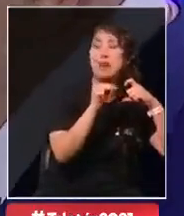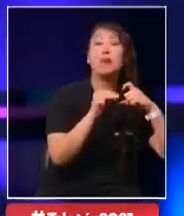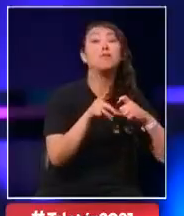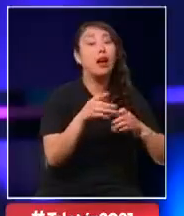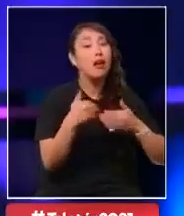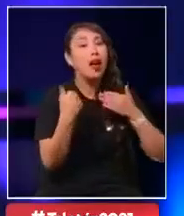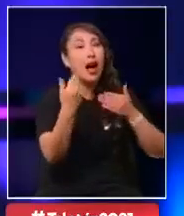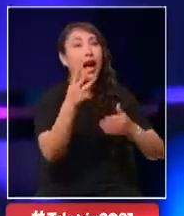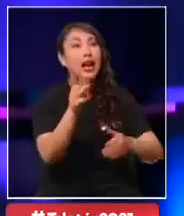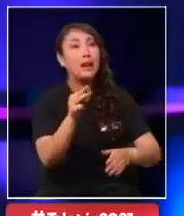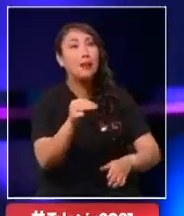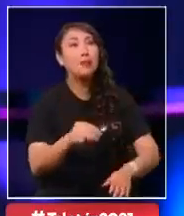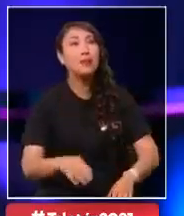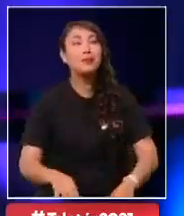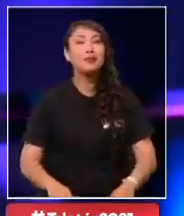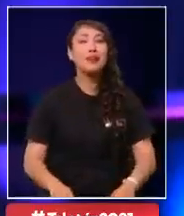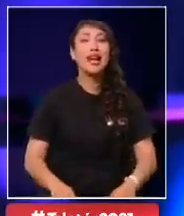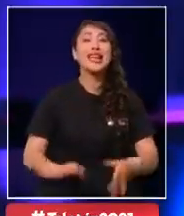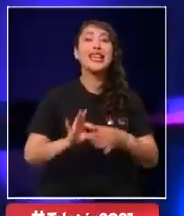Yes.